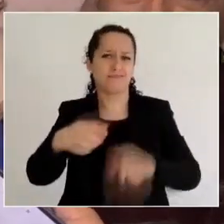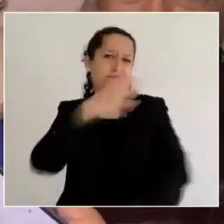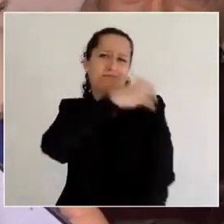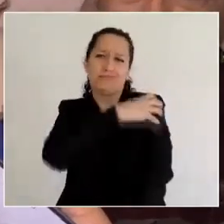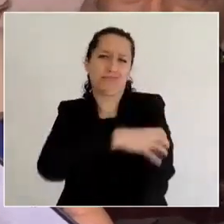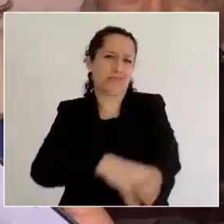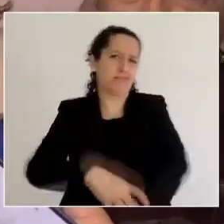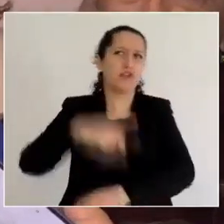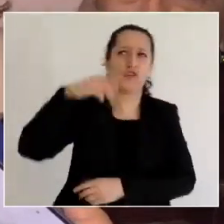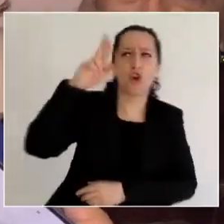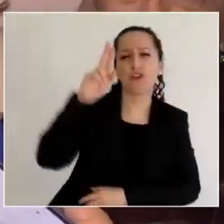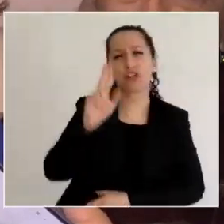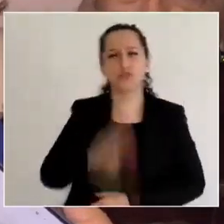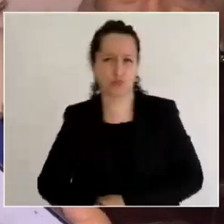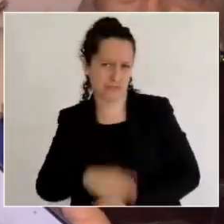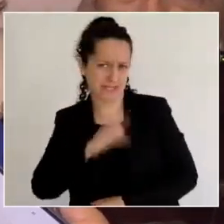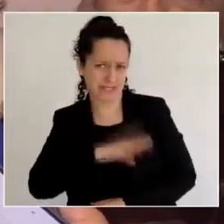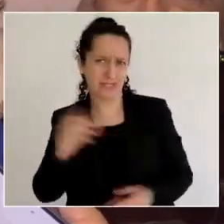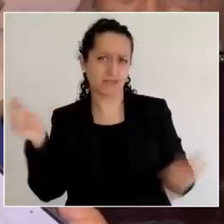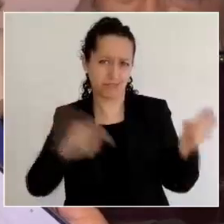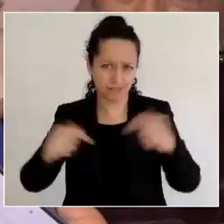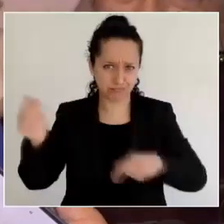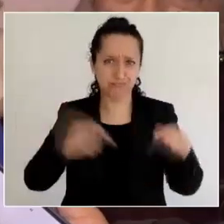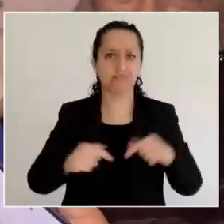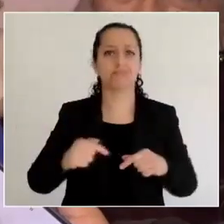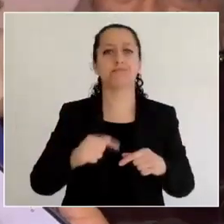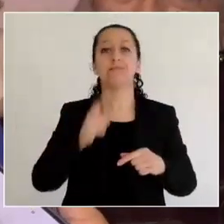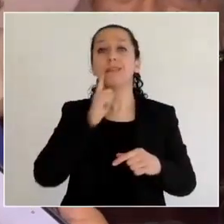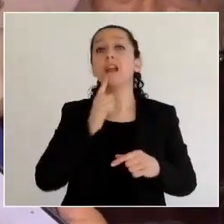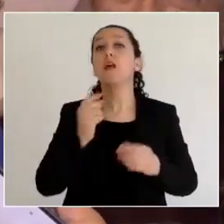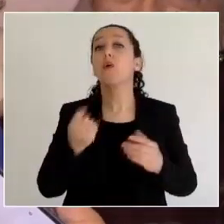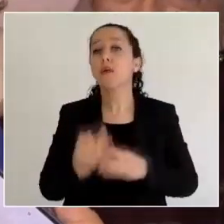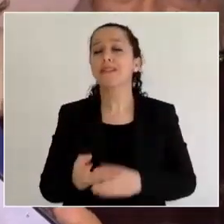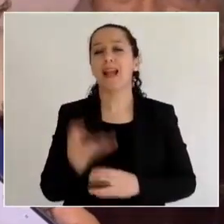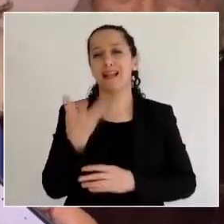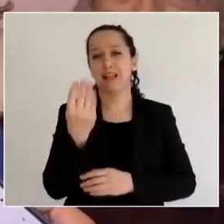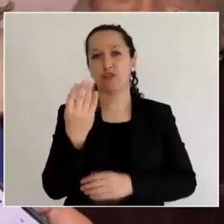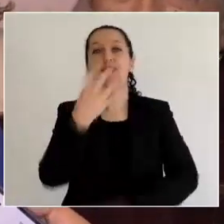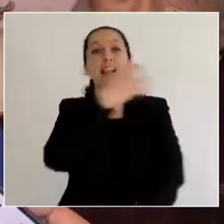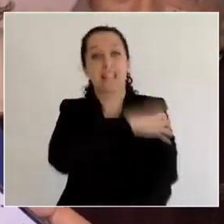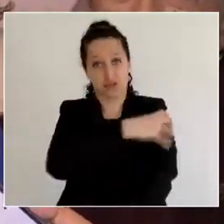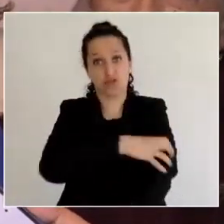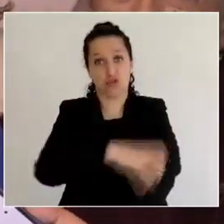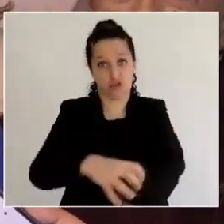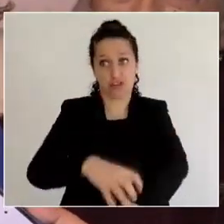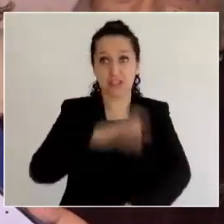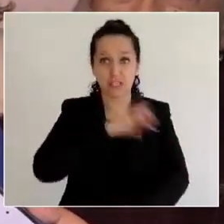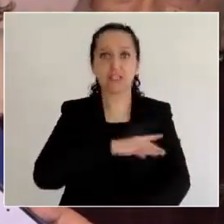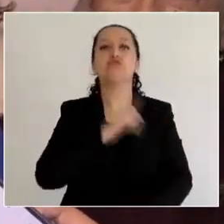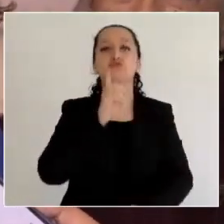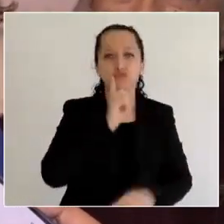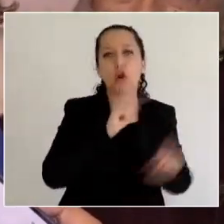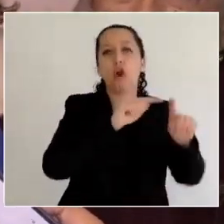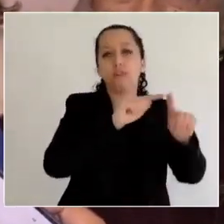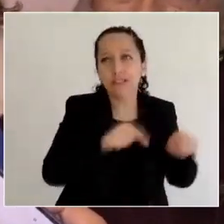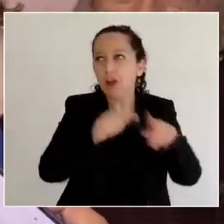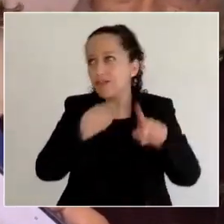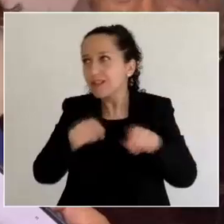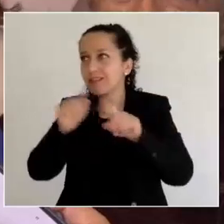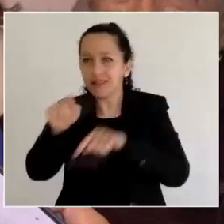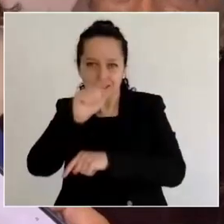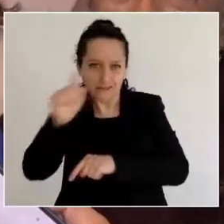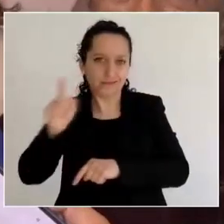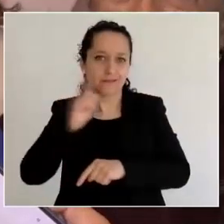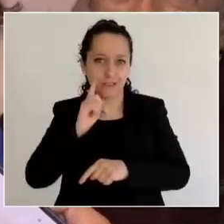norte a sur, ¿cierto? Estamos presentes en 14 regiones a lo largo de todo el territorio nacional, y eso hoy día nos permite